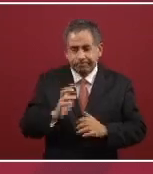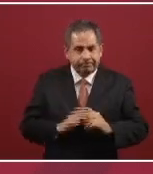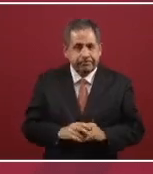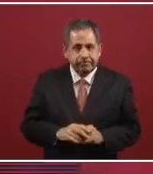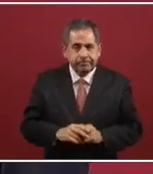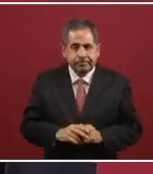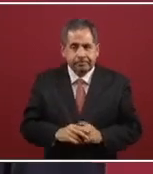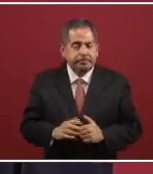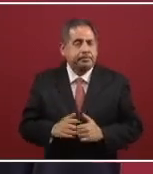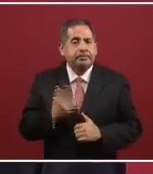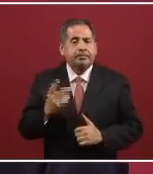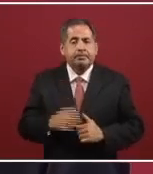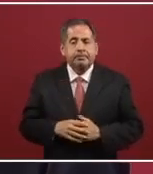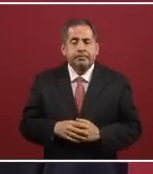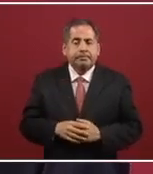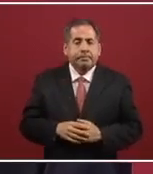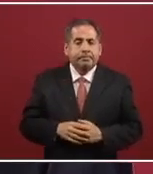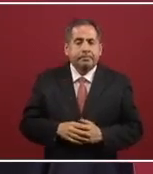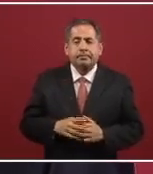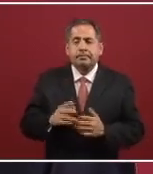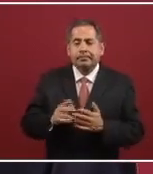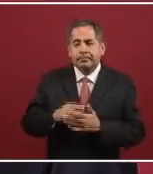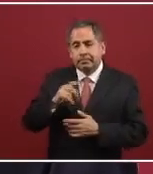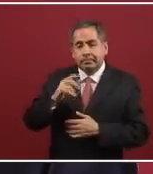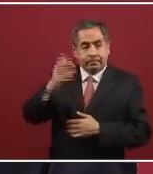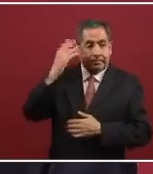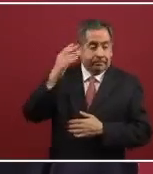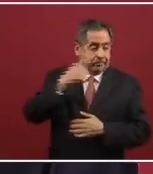porque se insiste en que es lo mismo